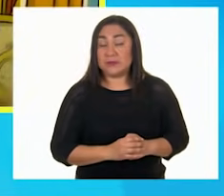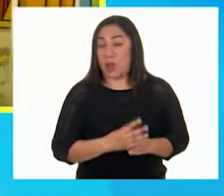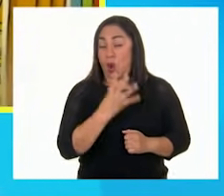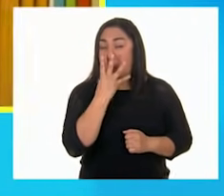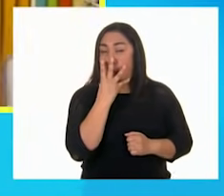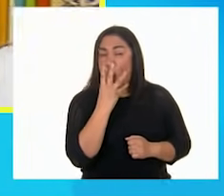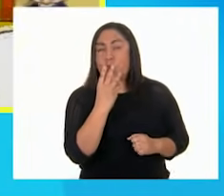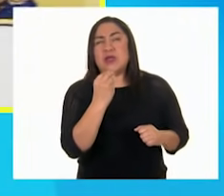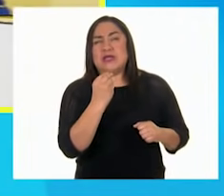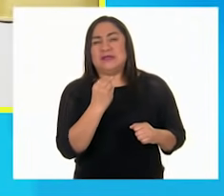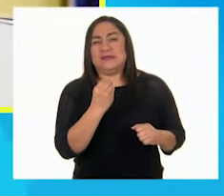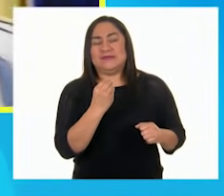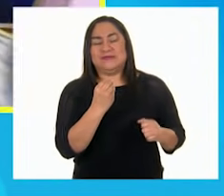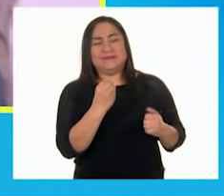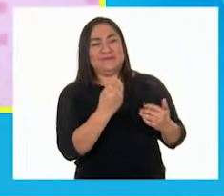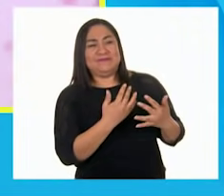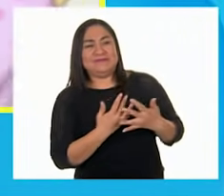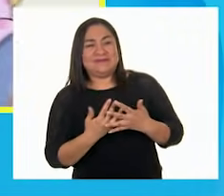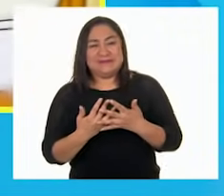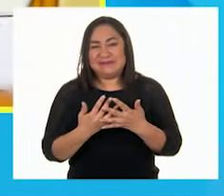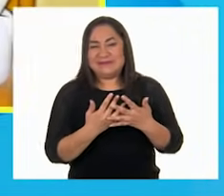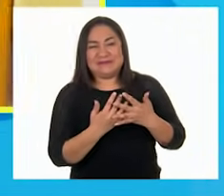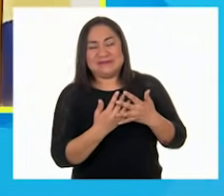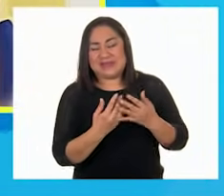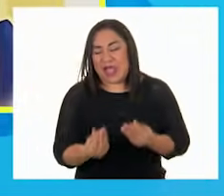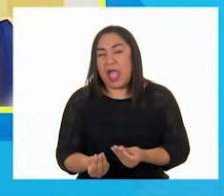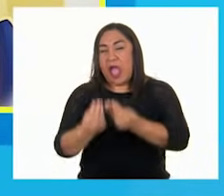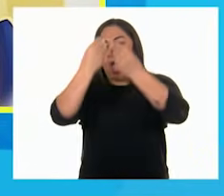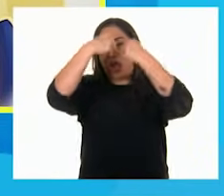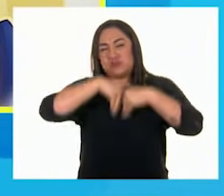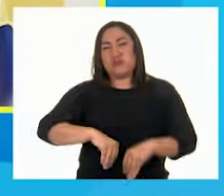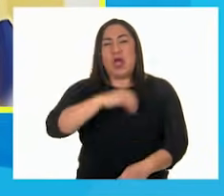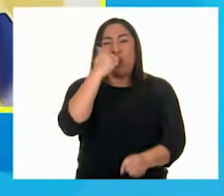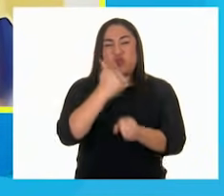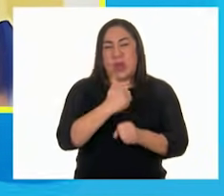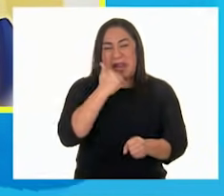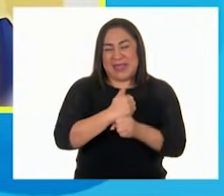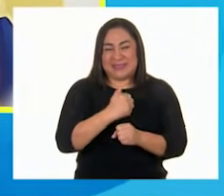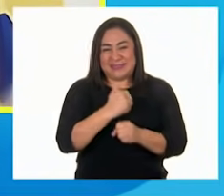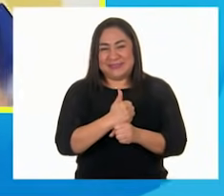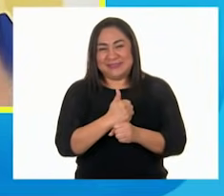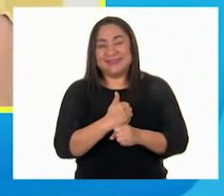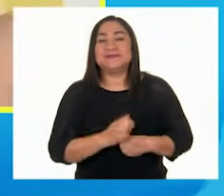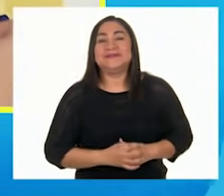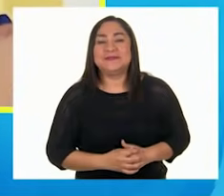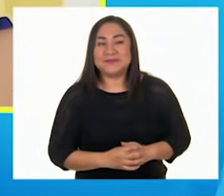el lobo llena la panza zampándose a la abuelita, sobre la que se abalanza.